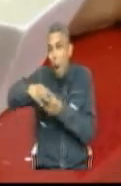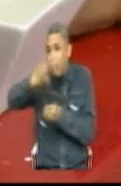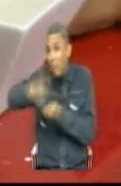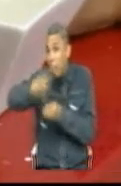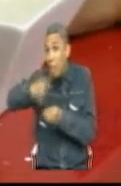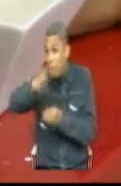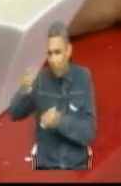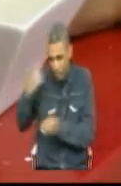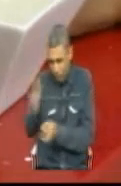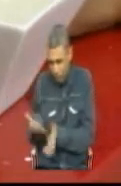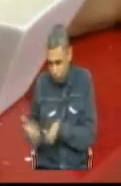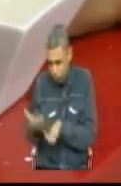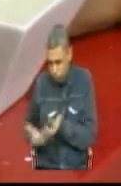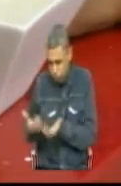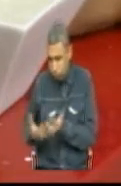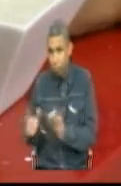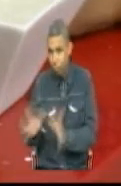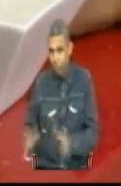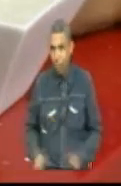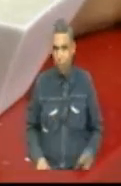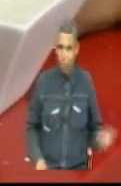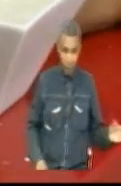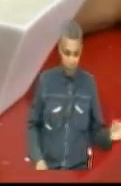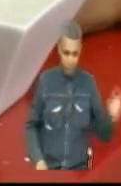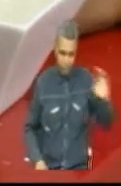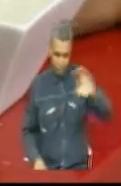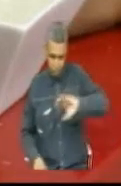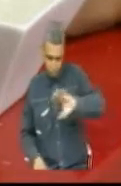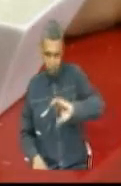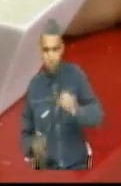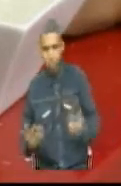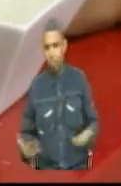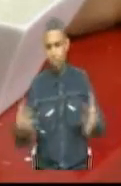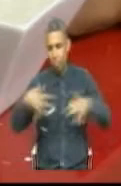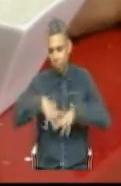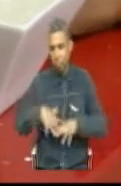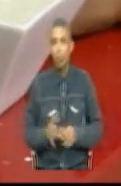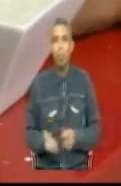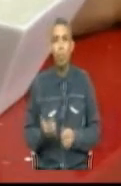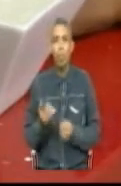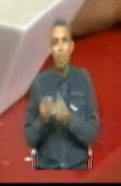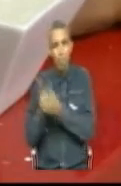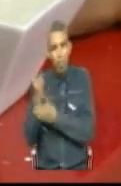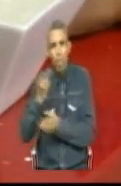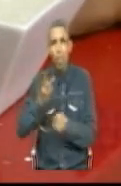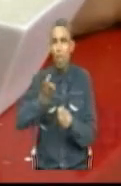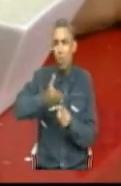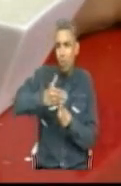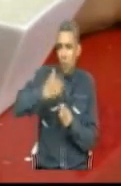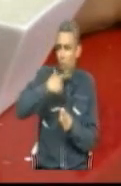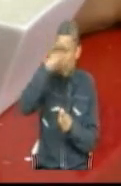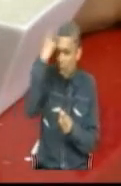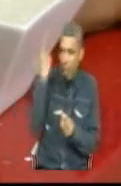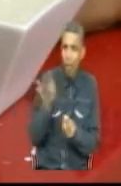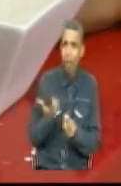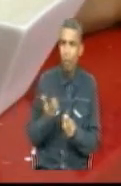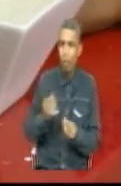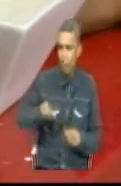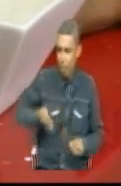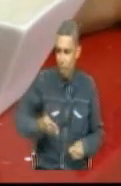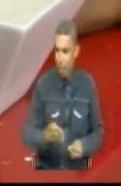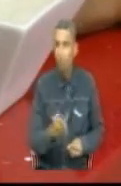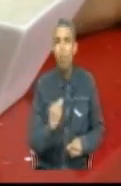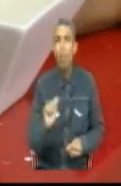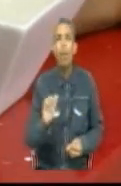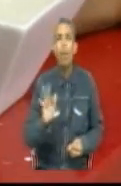ensalada lo que fue mal tierno arte zanahoria el perejil la cebolla blanca el azul y ahora la